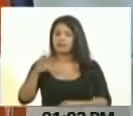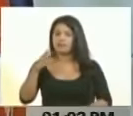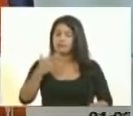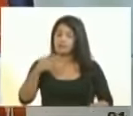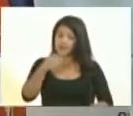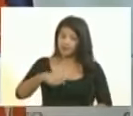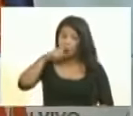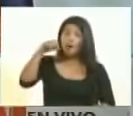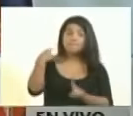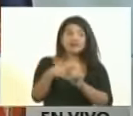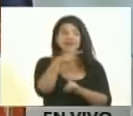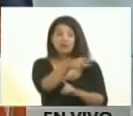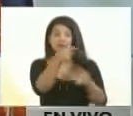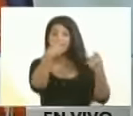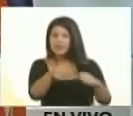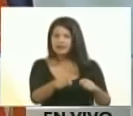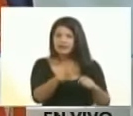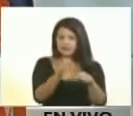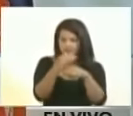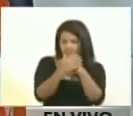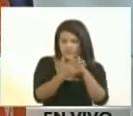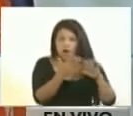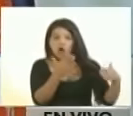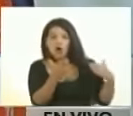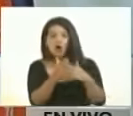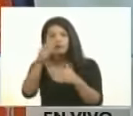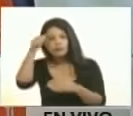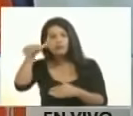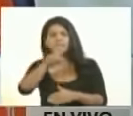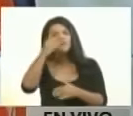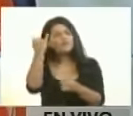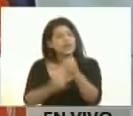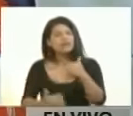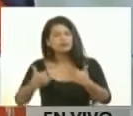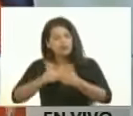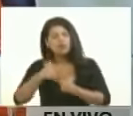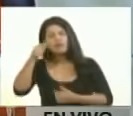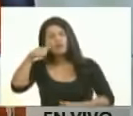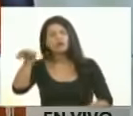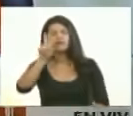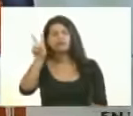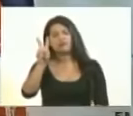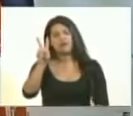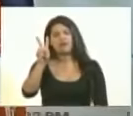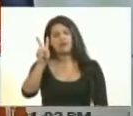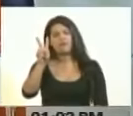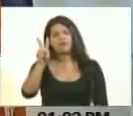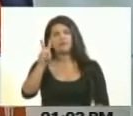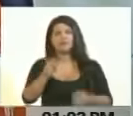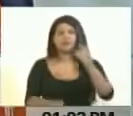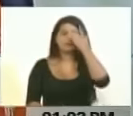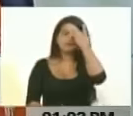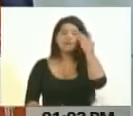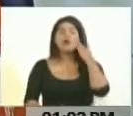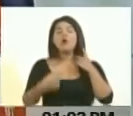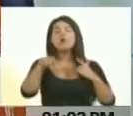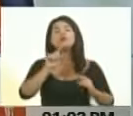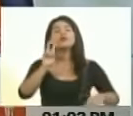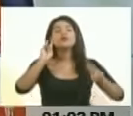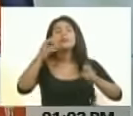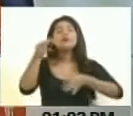pero también son acciones criminales para atacar al pueblo de Venezuela. y no solamente desde el punto de vista del ámbito de la